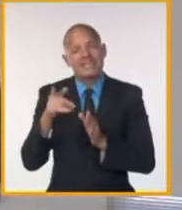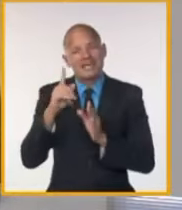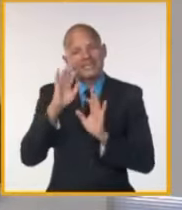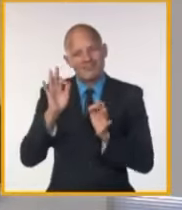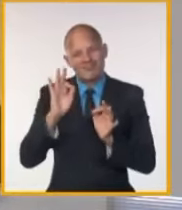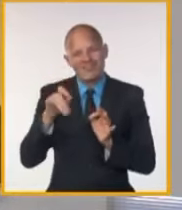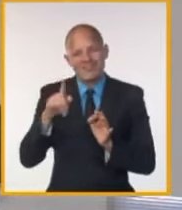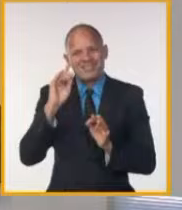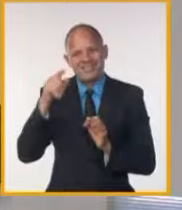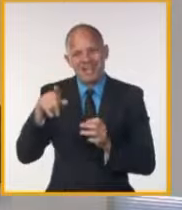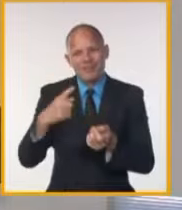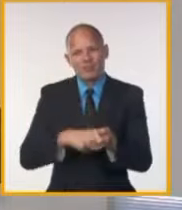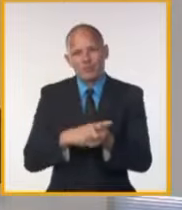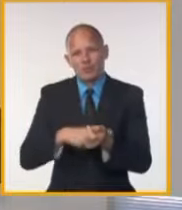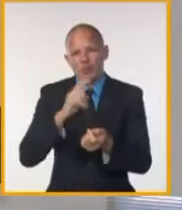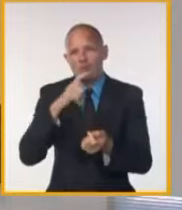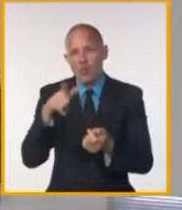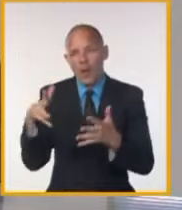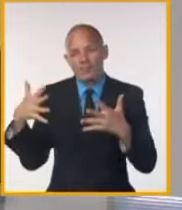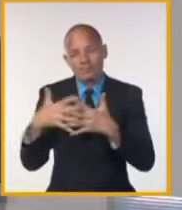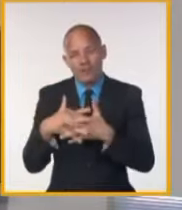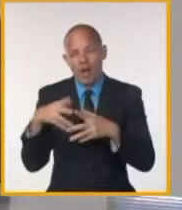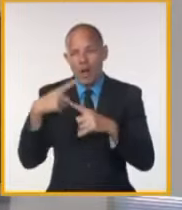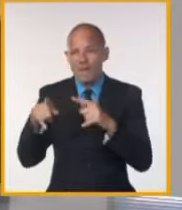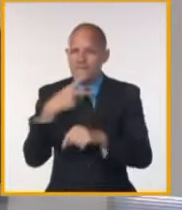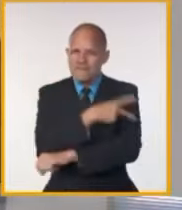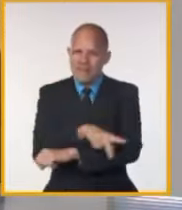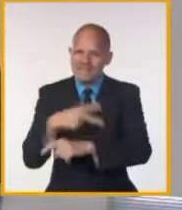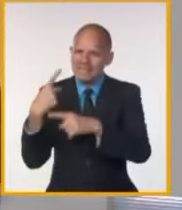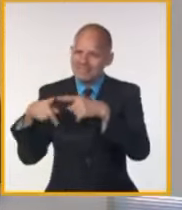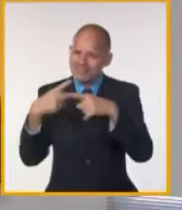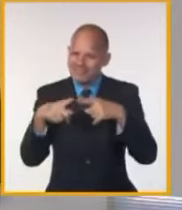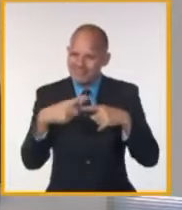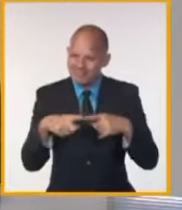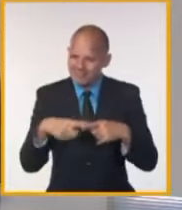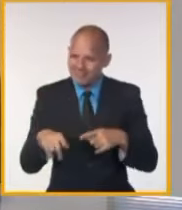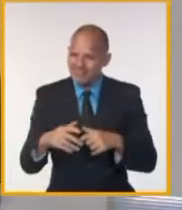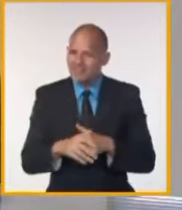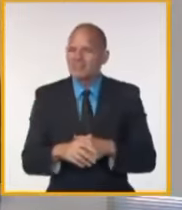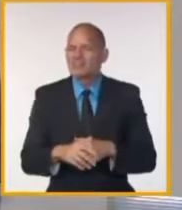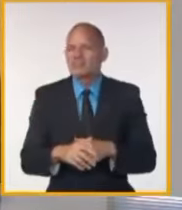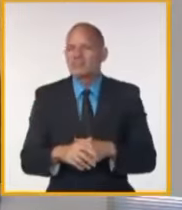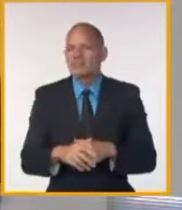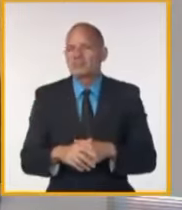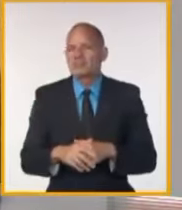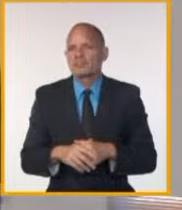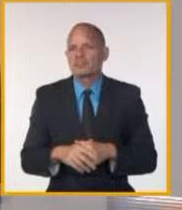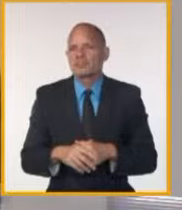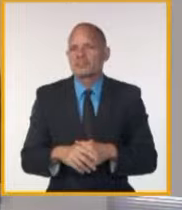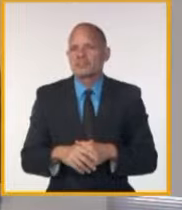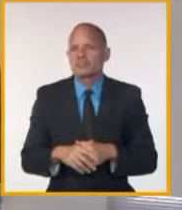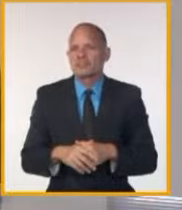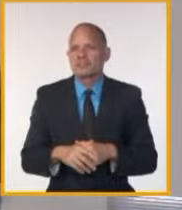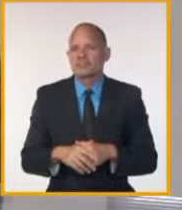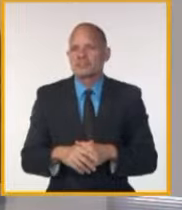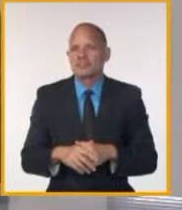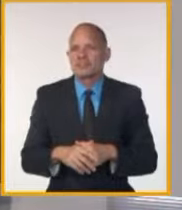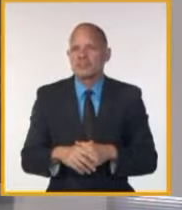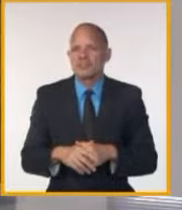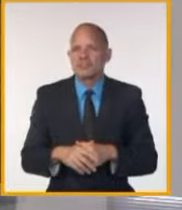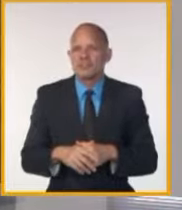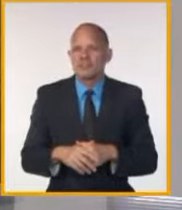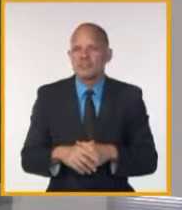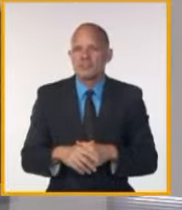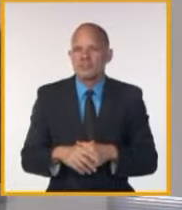México también en sus relaciones exteriores pero por el otro lado tiene esto que acaba de